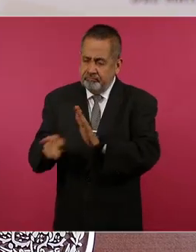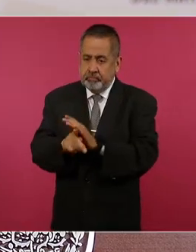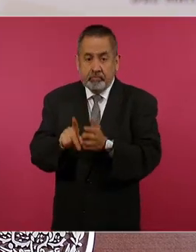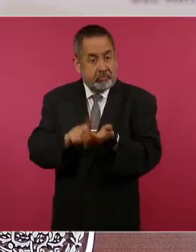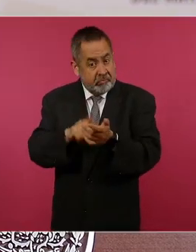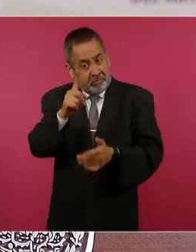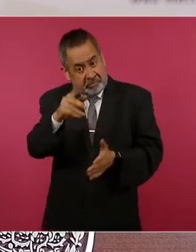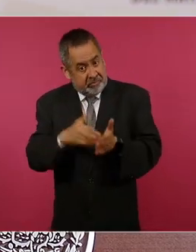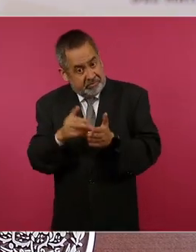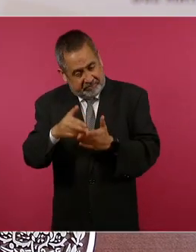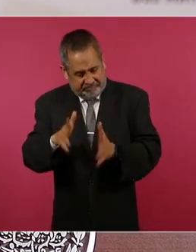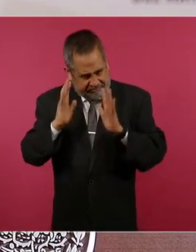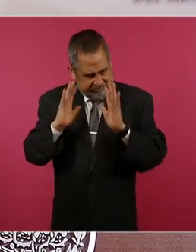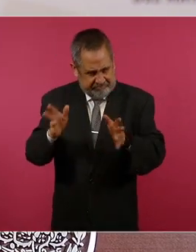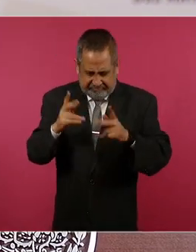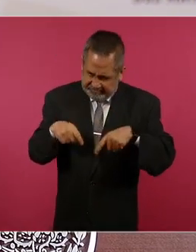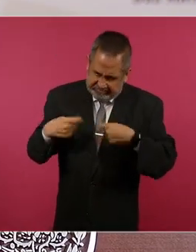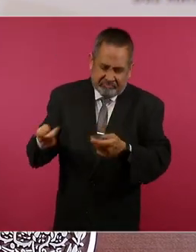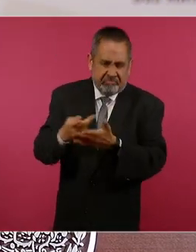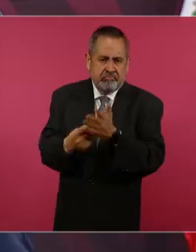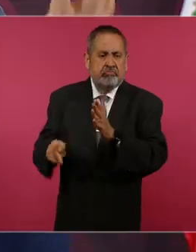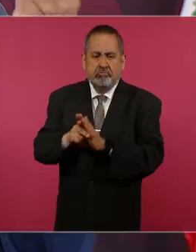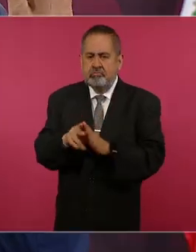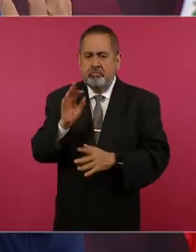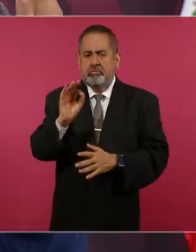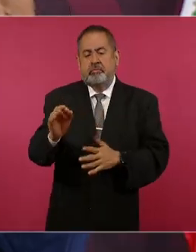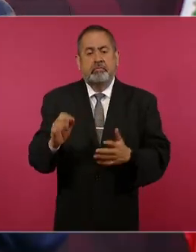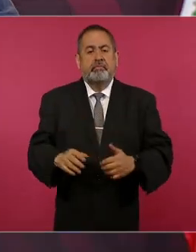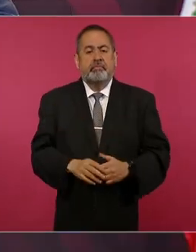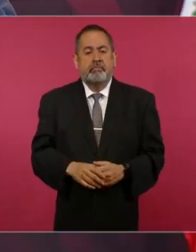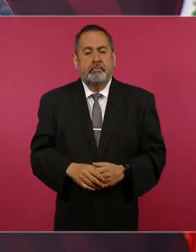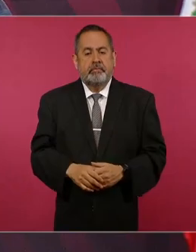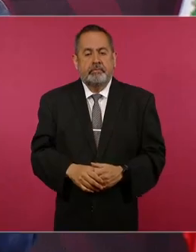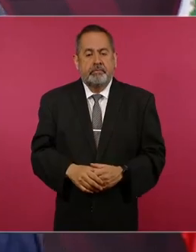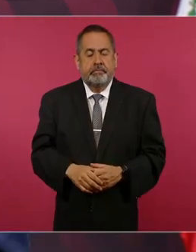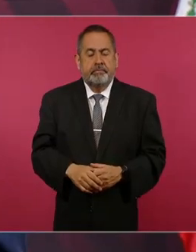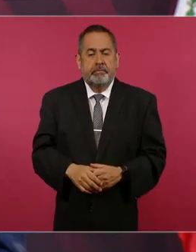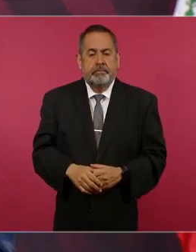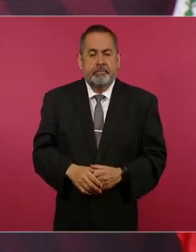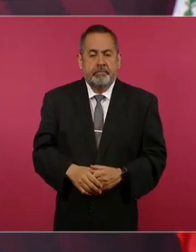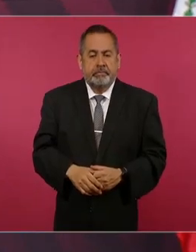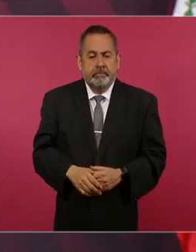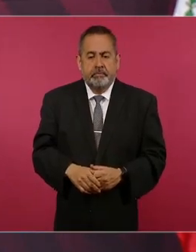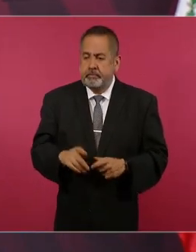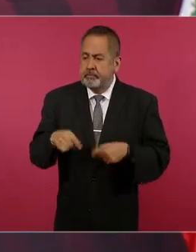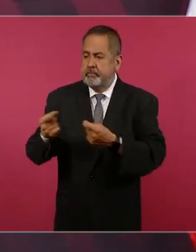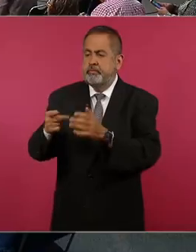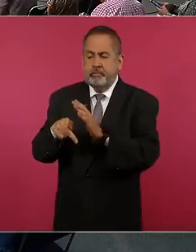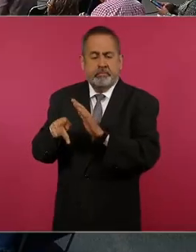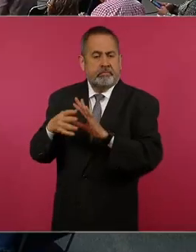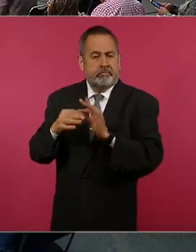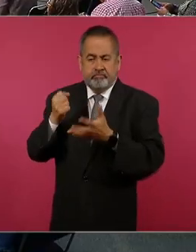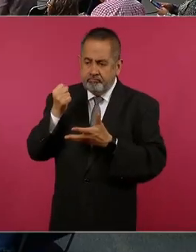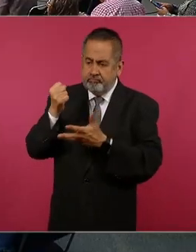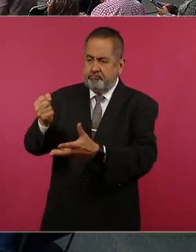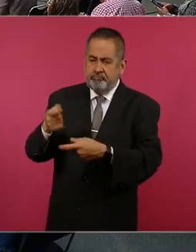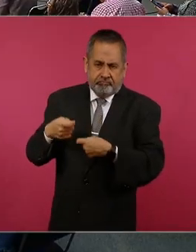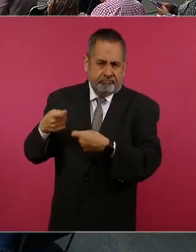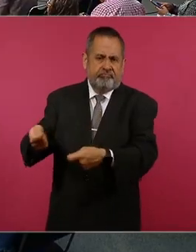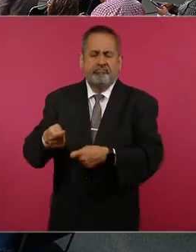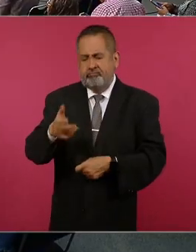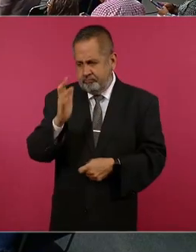millón. También se han entregado presupuestos